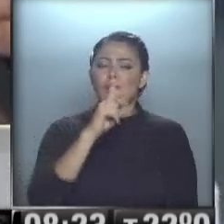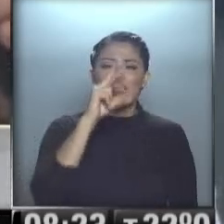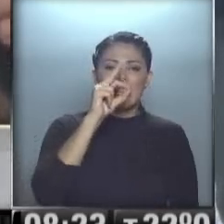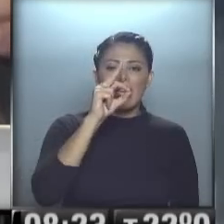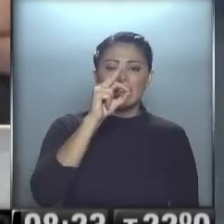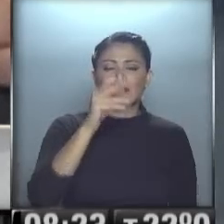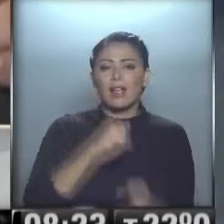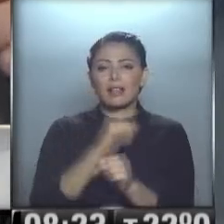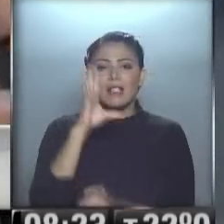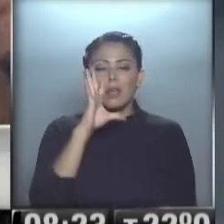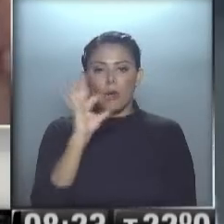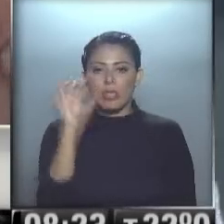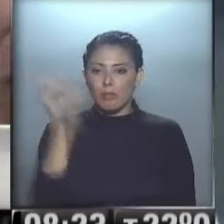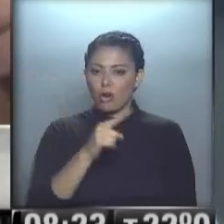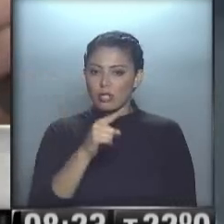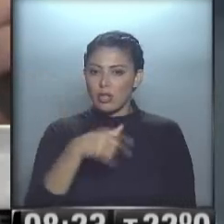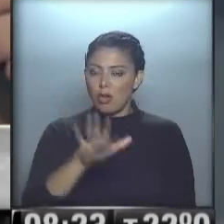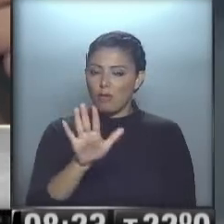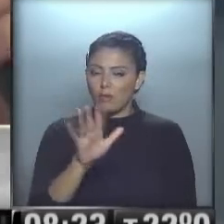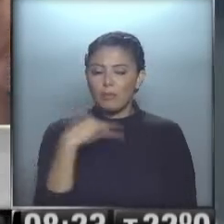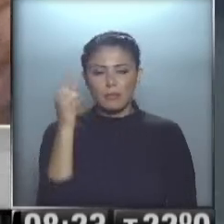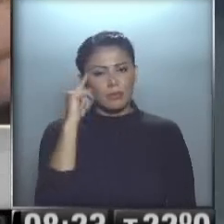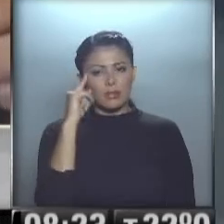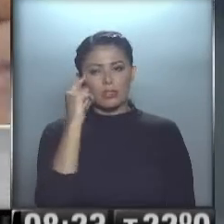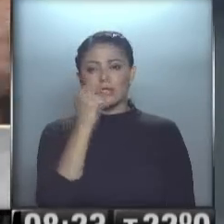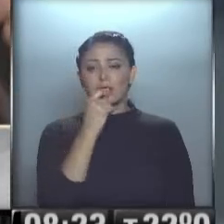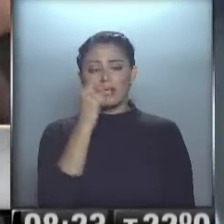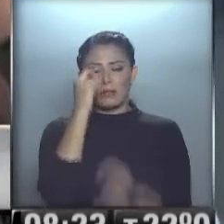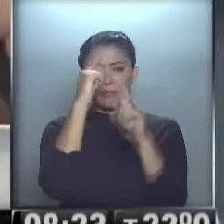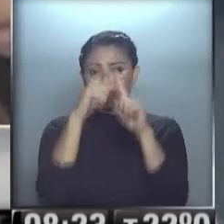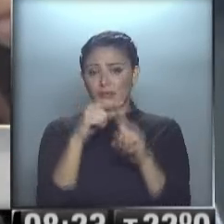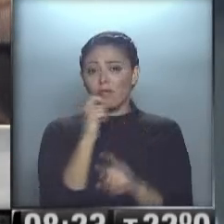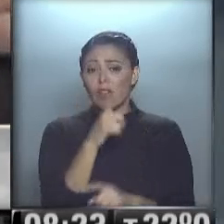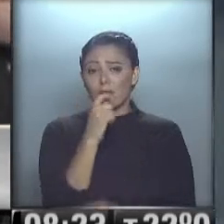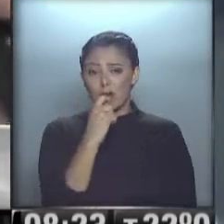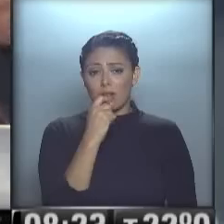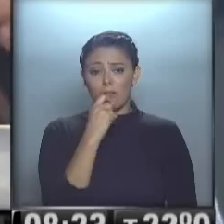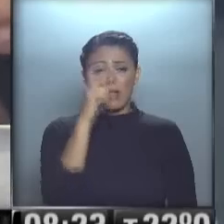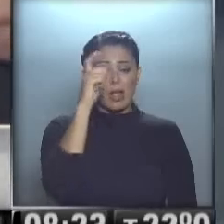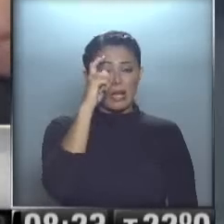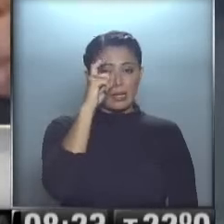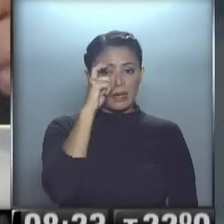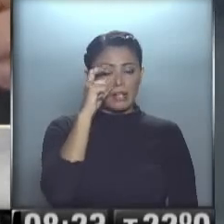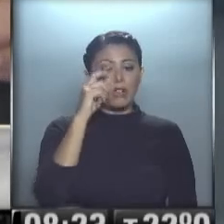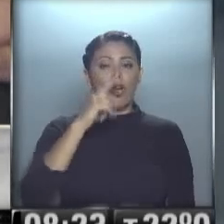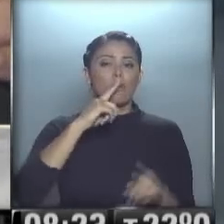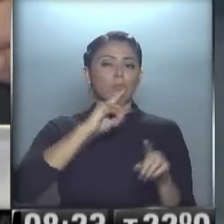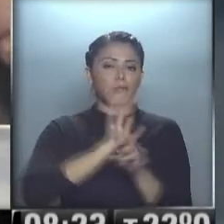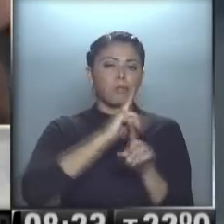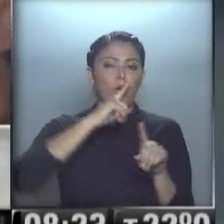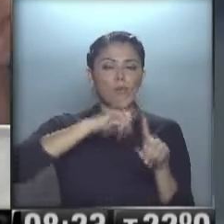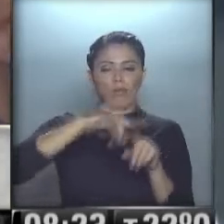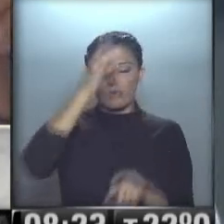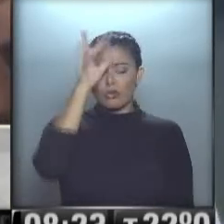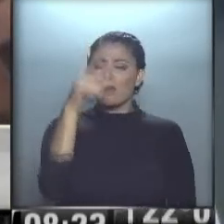30 al 50% calculo que a partir de una multiplicación muy simple que era tomar el índice de enero y multiplicarlo por 12